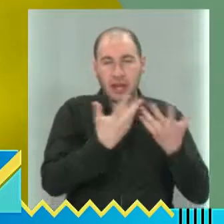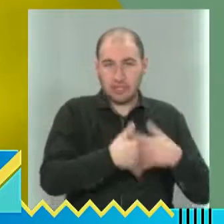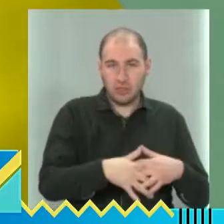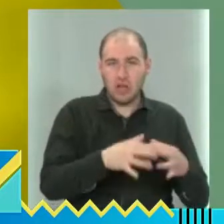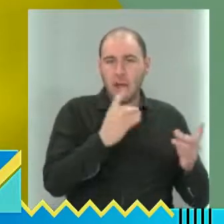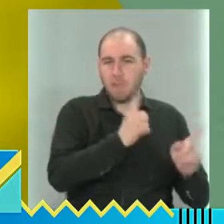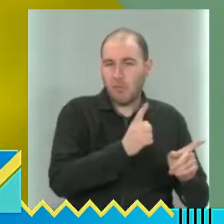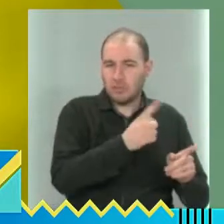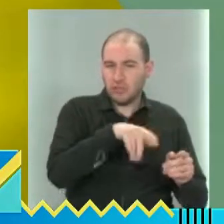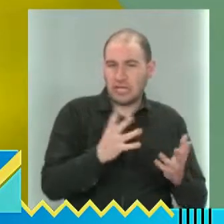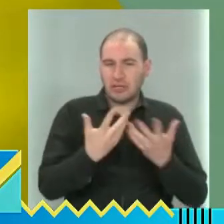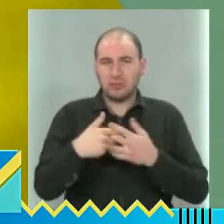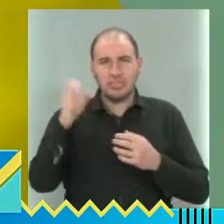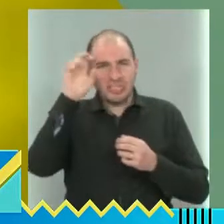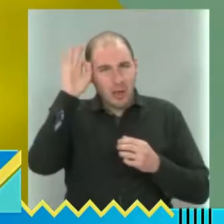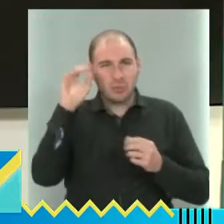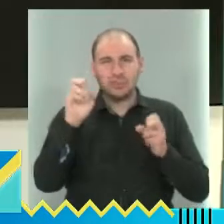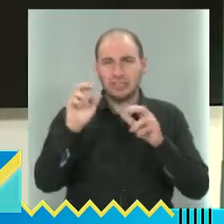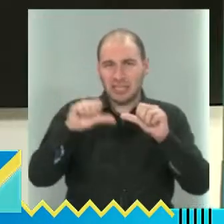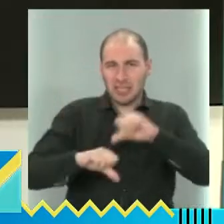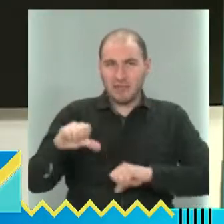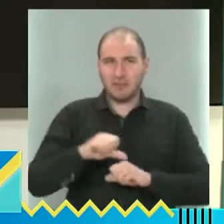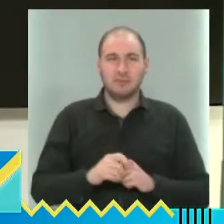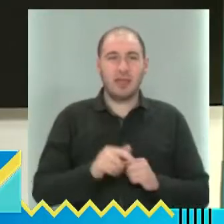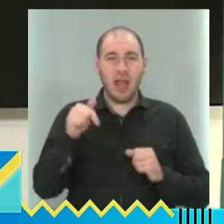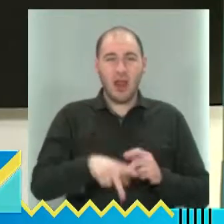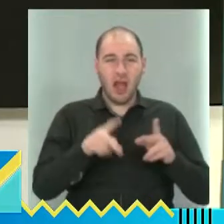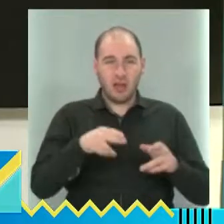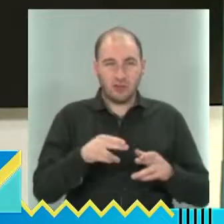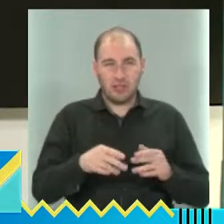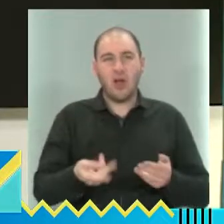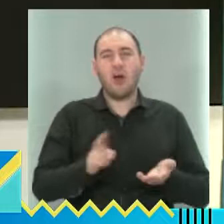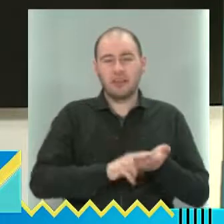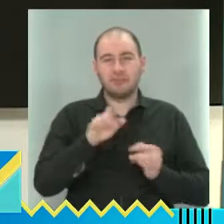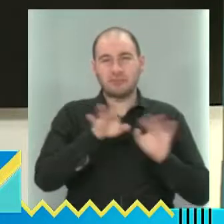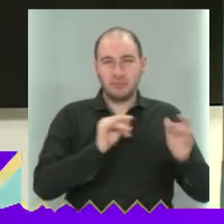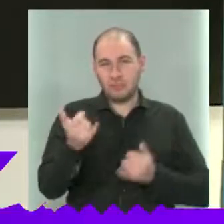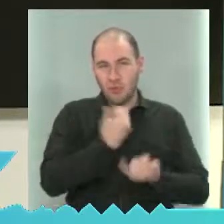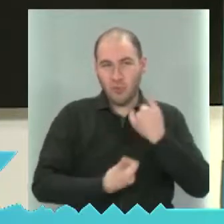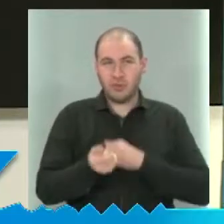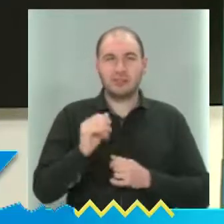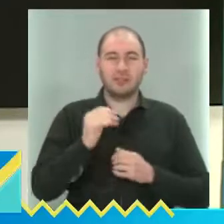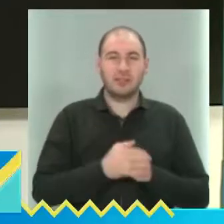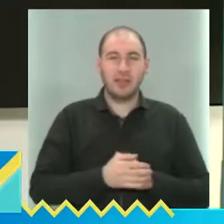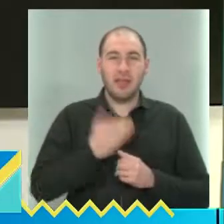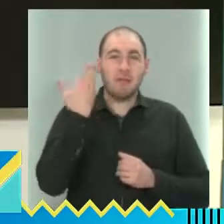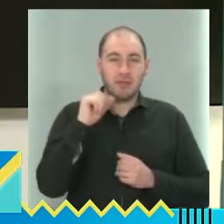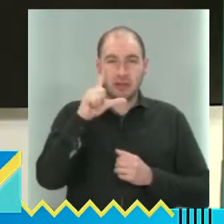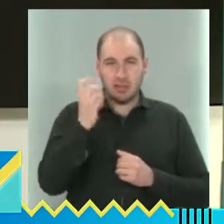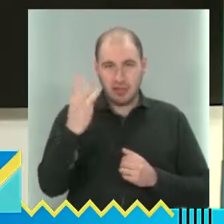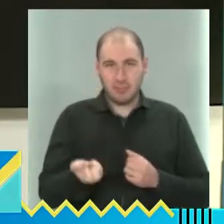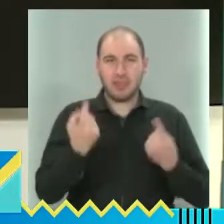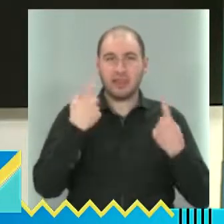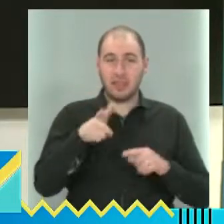los educadores con los neurocientíficos. Bien, nos vamos a ir a un nuevo corte, los vuelvo a invitar a que participen en nuestras redes sociales, estamos en Facebook